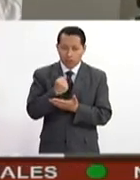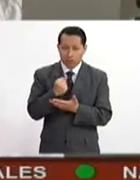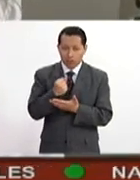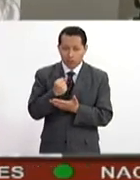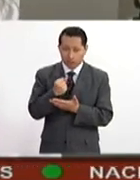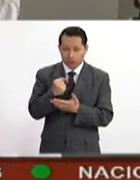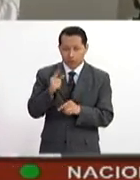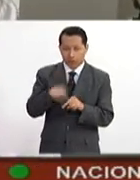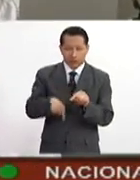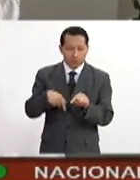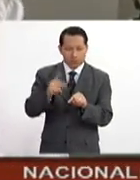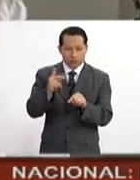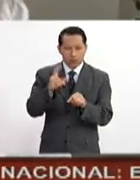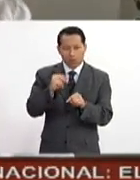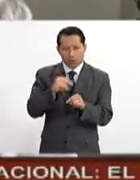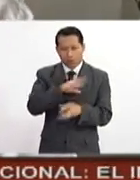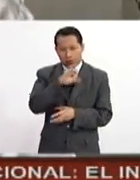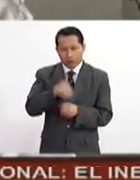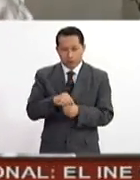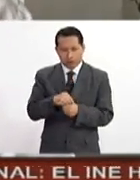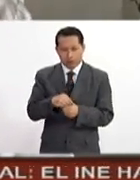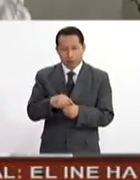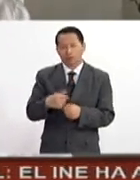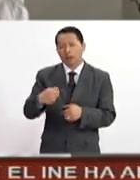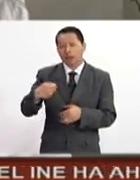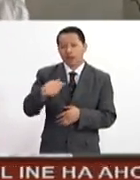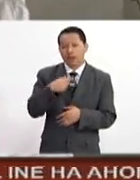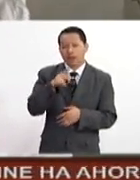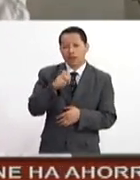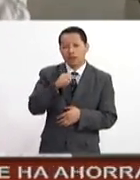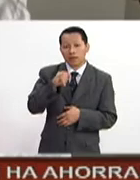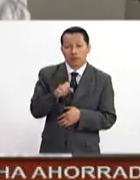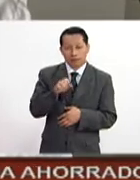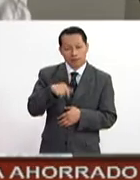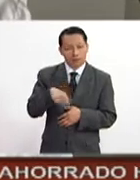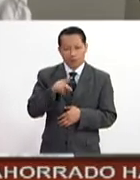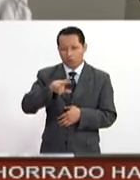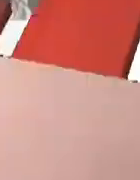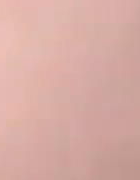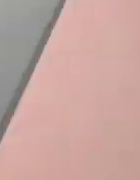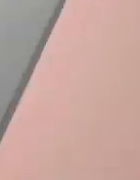la gloria. Me pueden llamar peje, pero no soy lagarto.